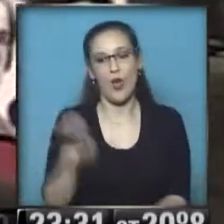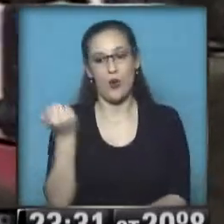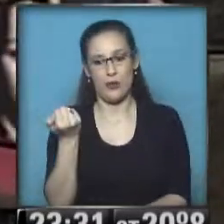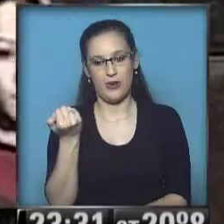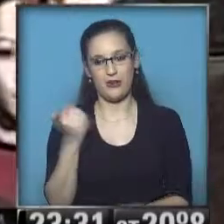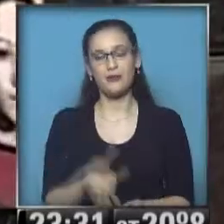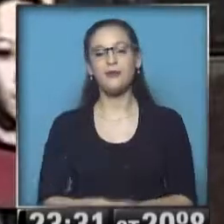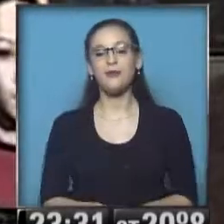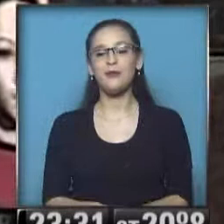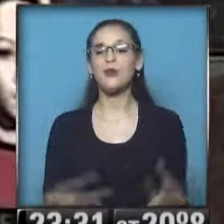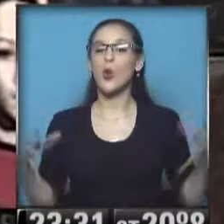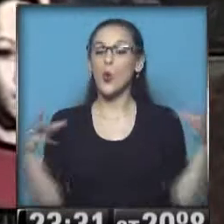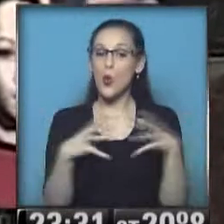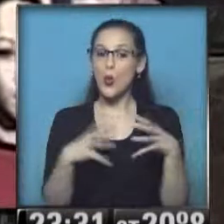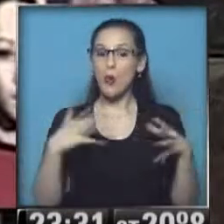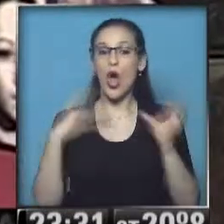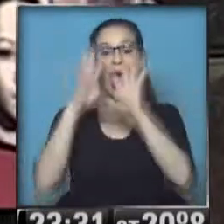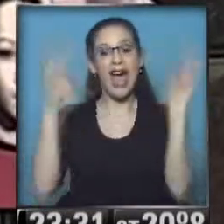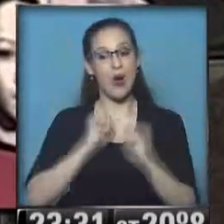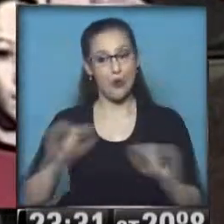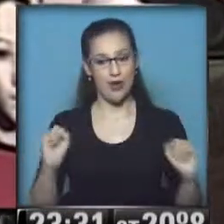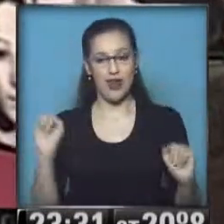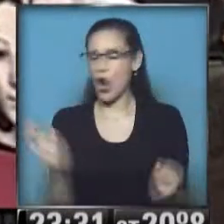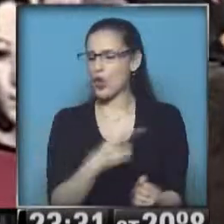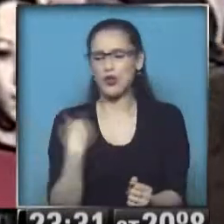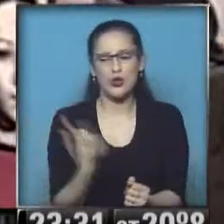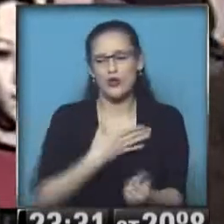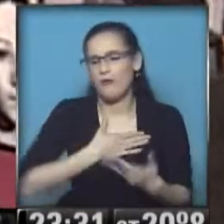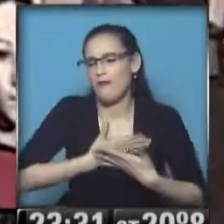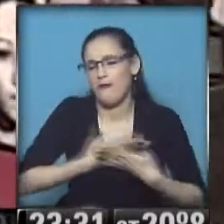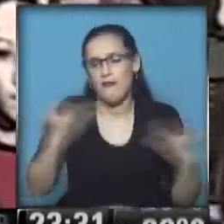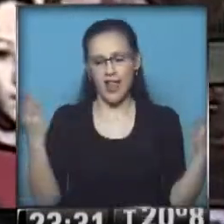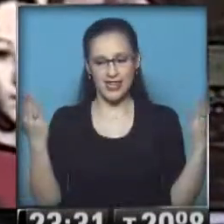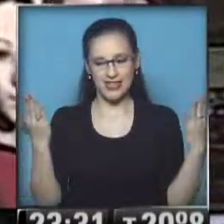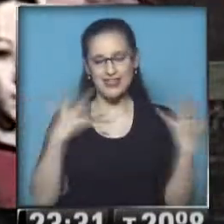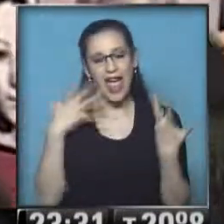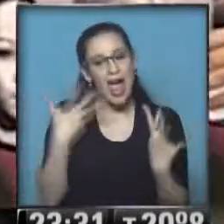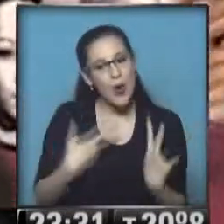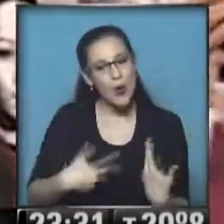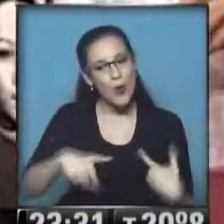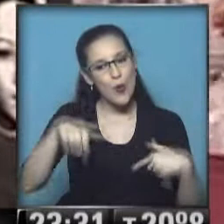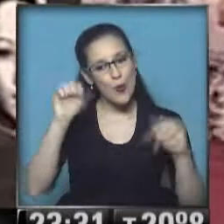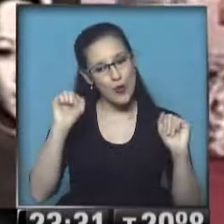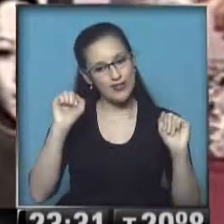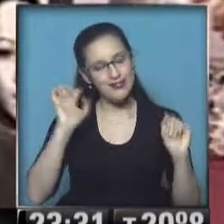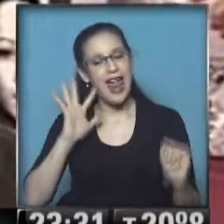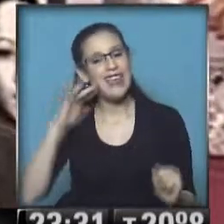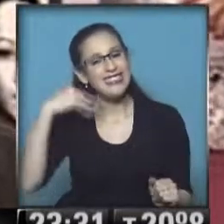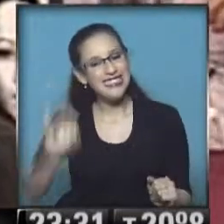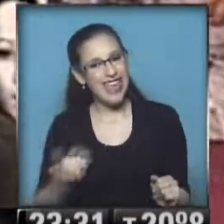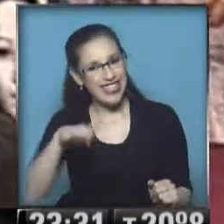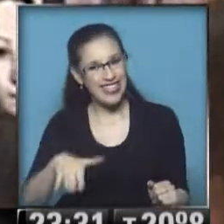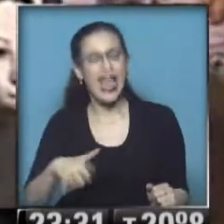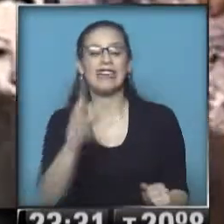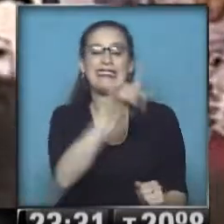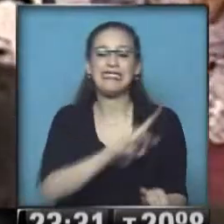de Mayo, tenemos la inmensa felicidad de anunciar que encontramos a la nieta número 115, hija